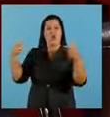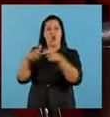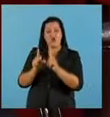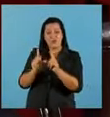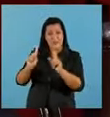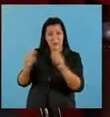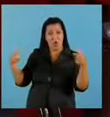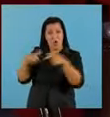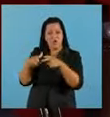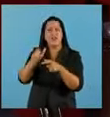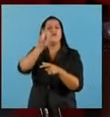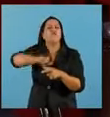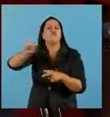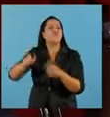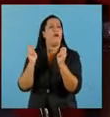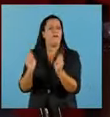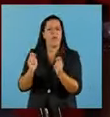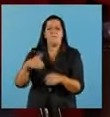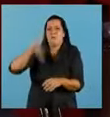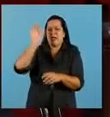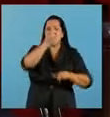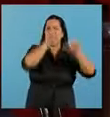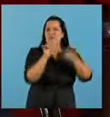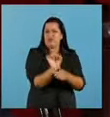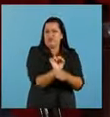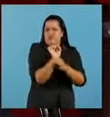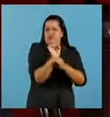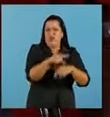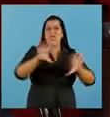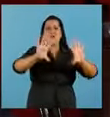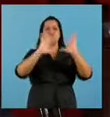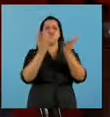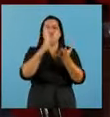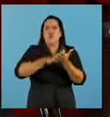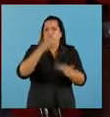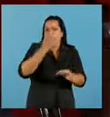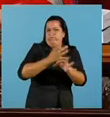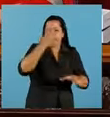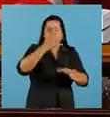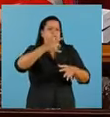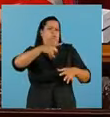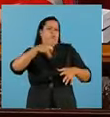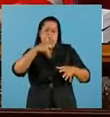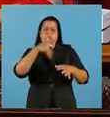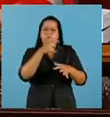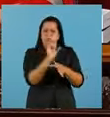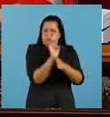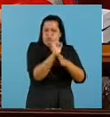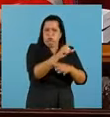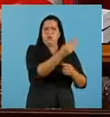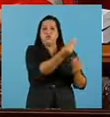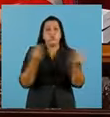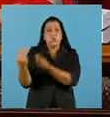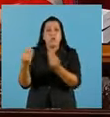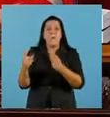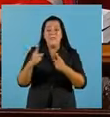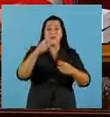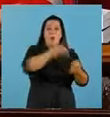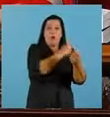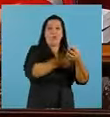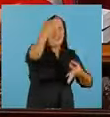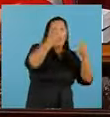consejo estará integrado por las más prestigiosas personalidades del mundo académico y judicial y será un cuerpo consultivo del Poder